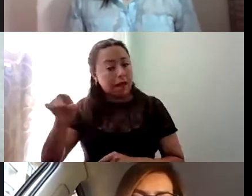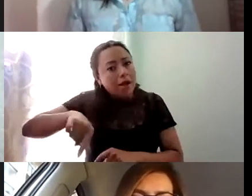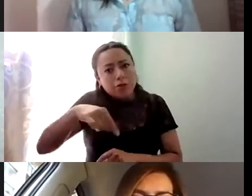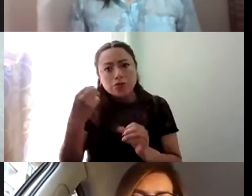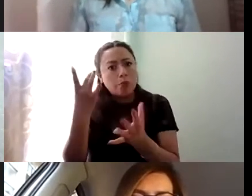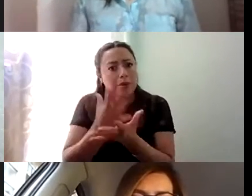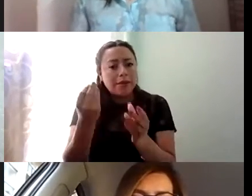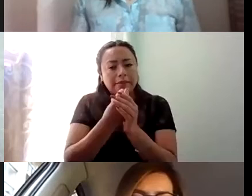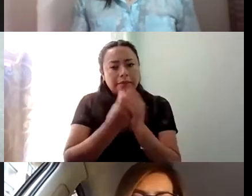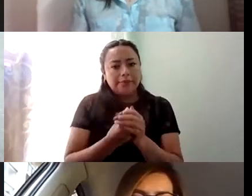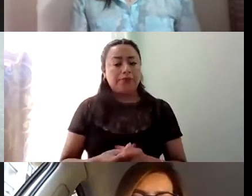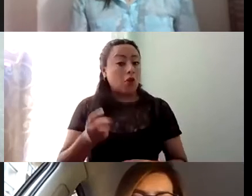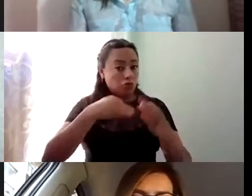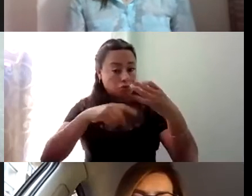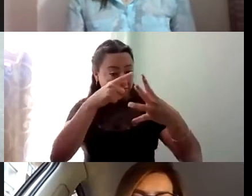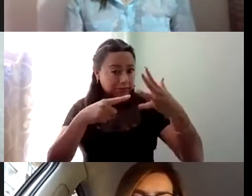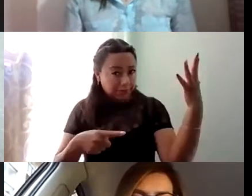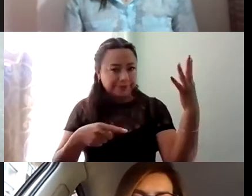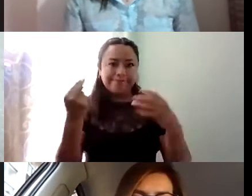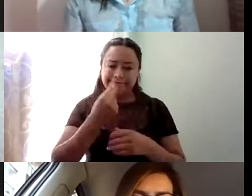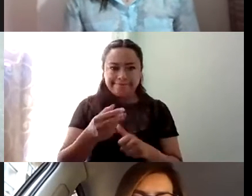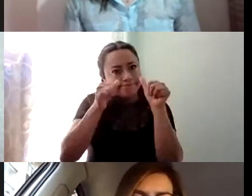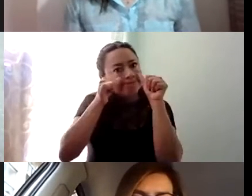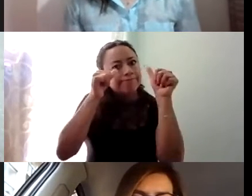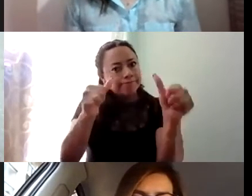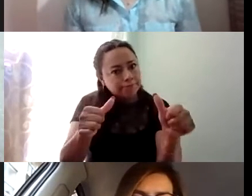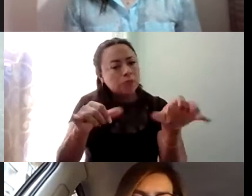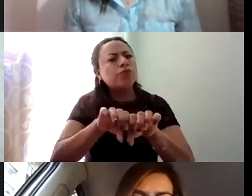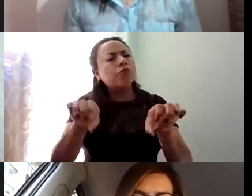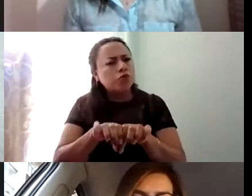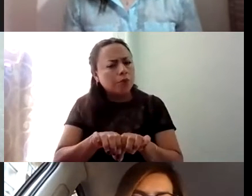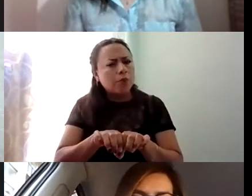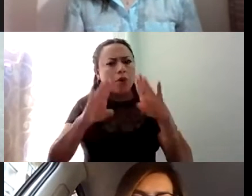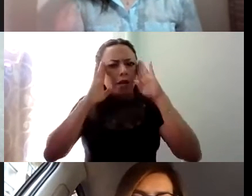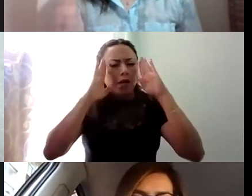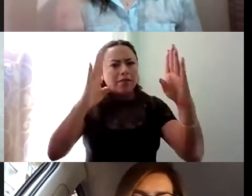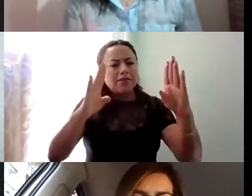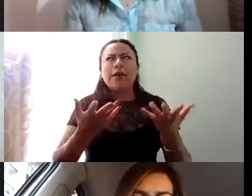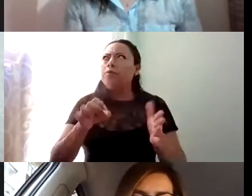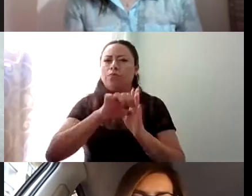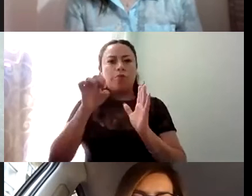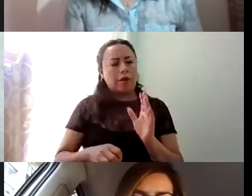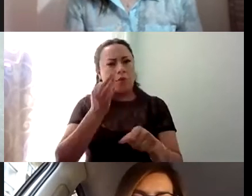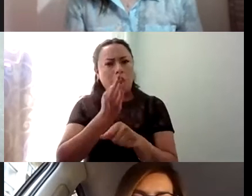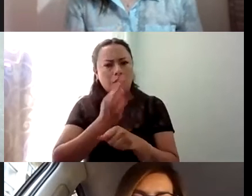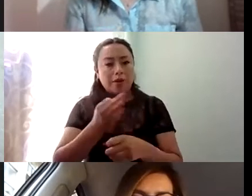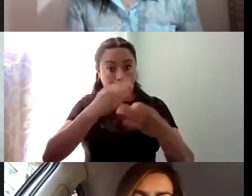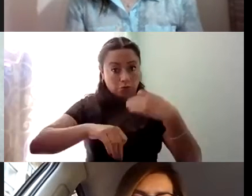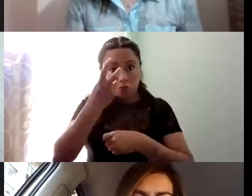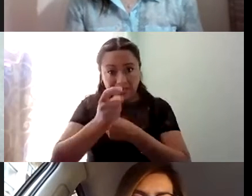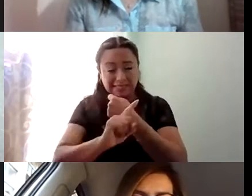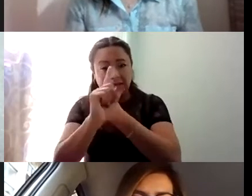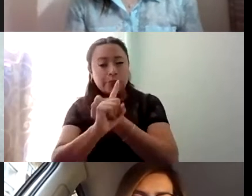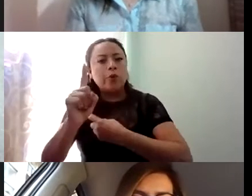todo esto se tendría que observar desde una perspectiva de dónde está pasando el problema, qué es lo que